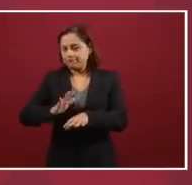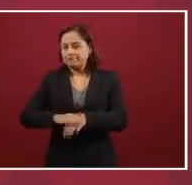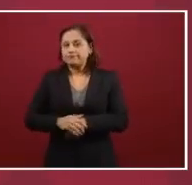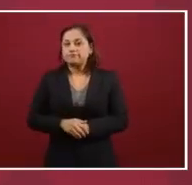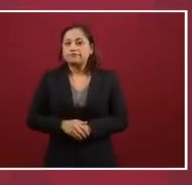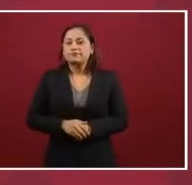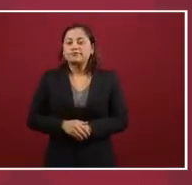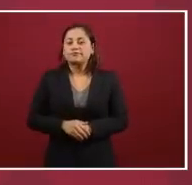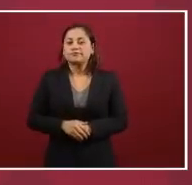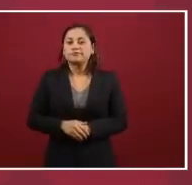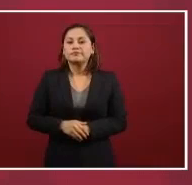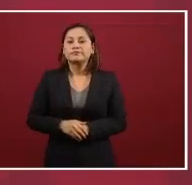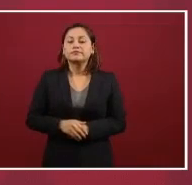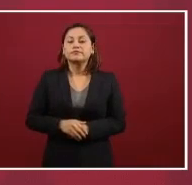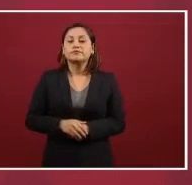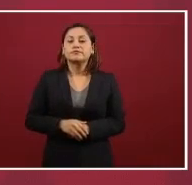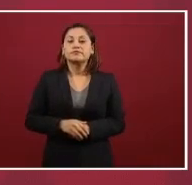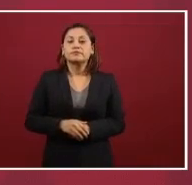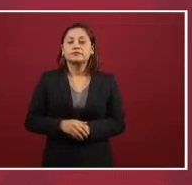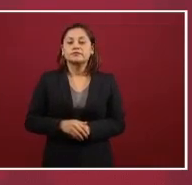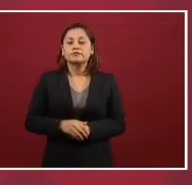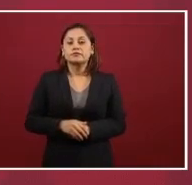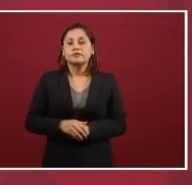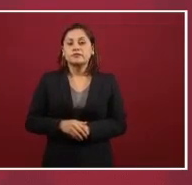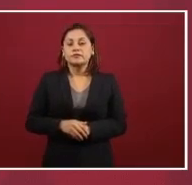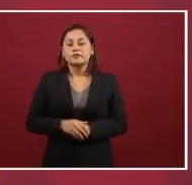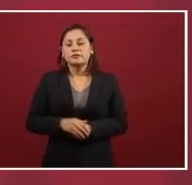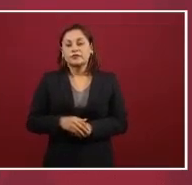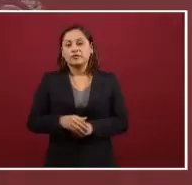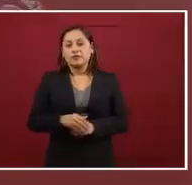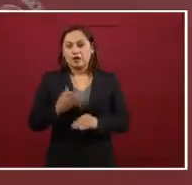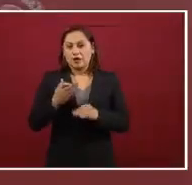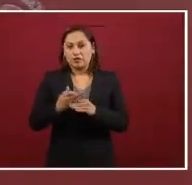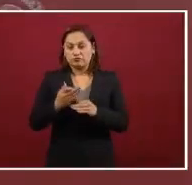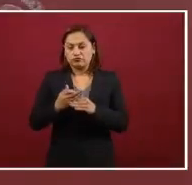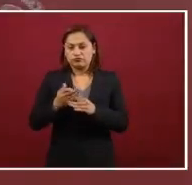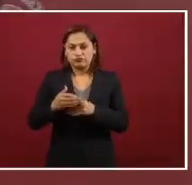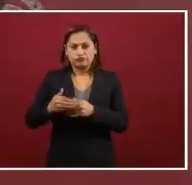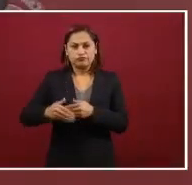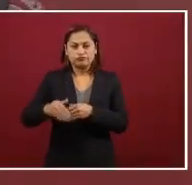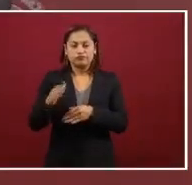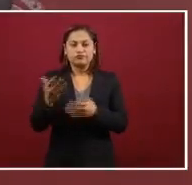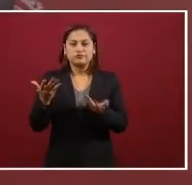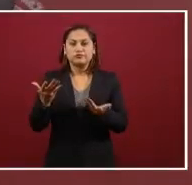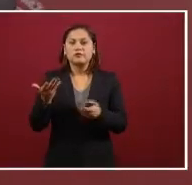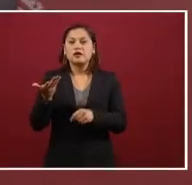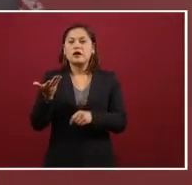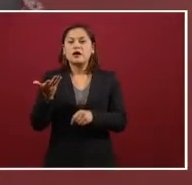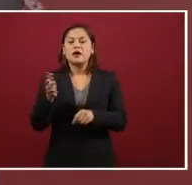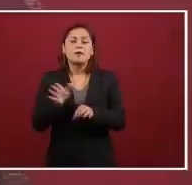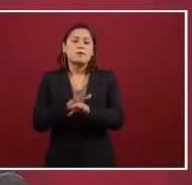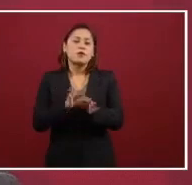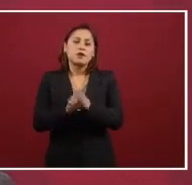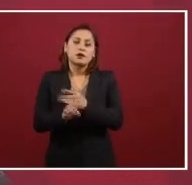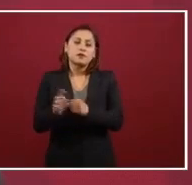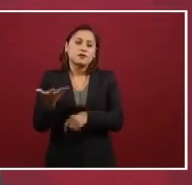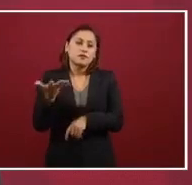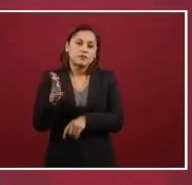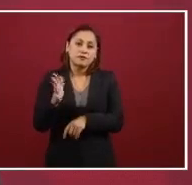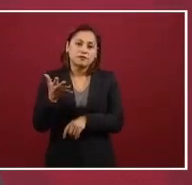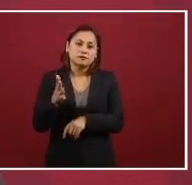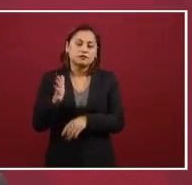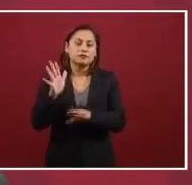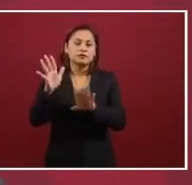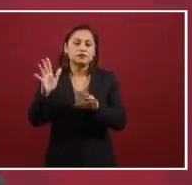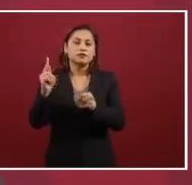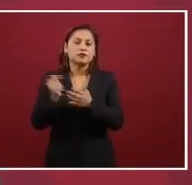trabajo. El número de personas que nos están regresando varía por cada punto. En Tamaulipas